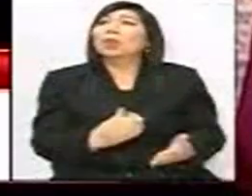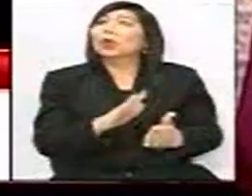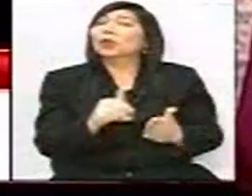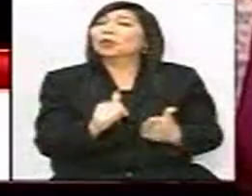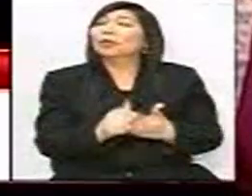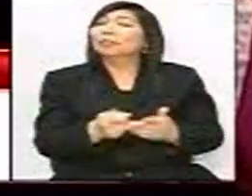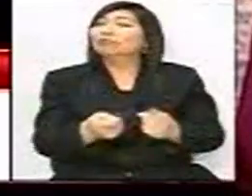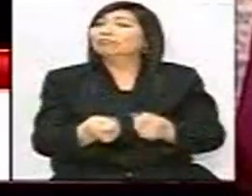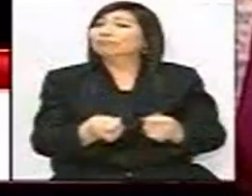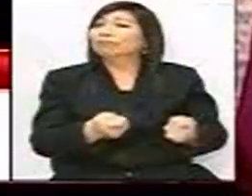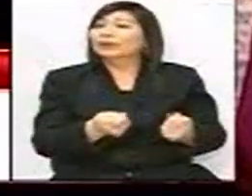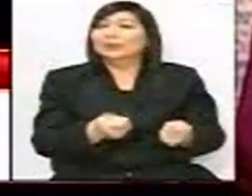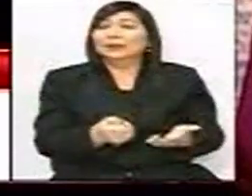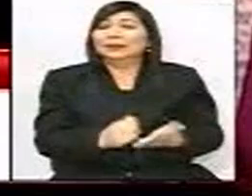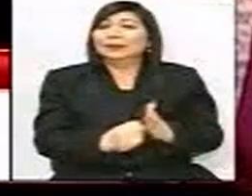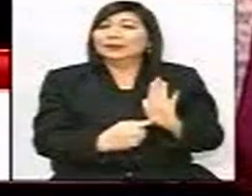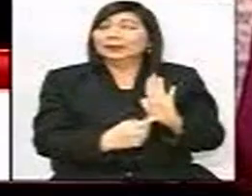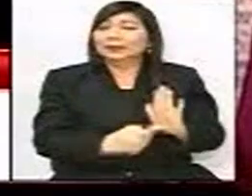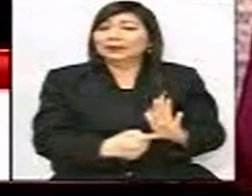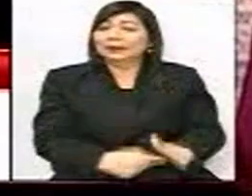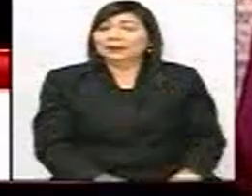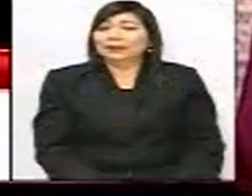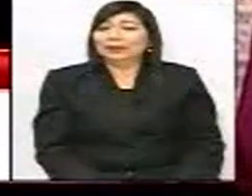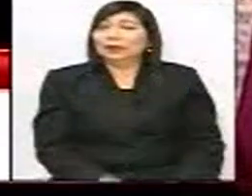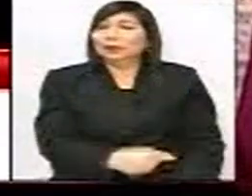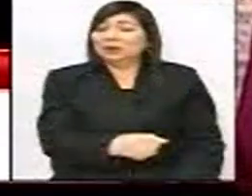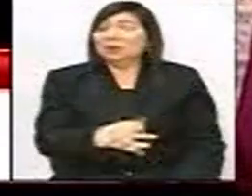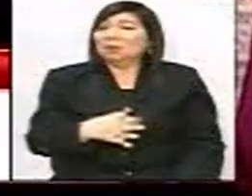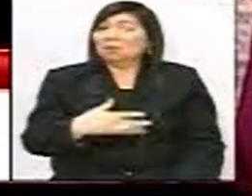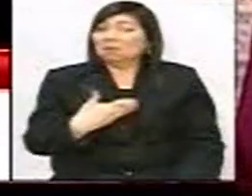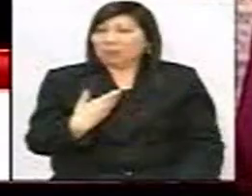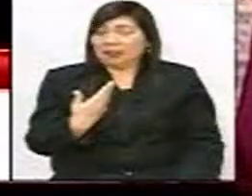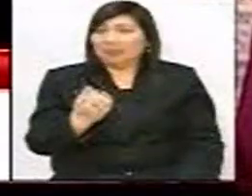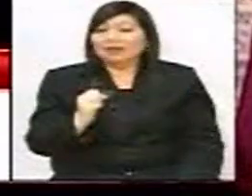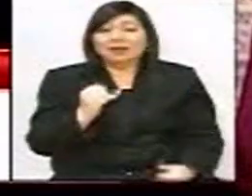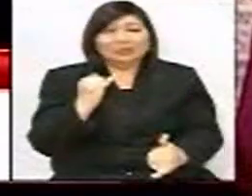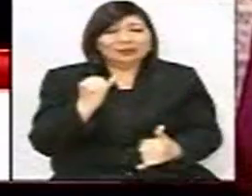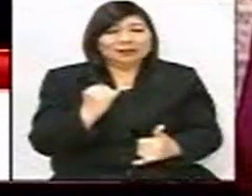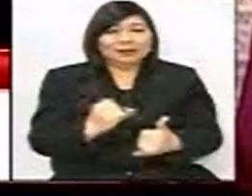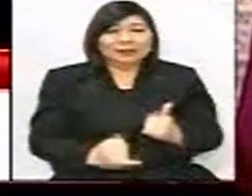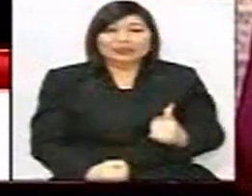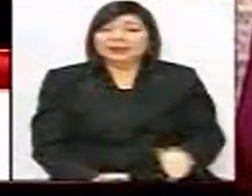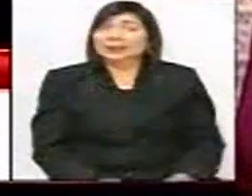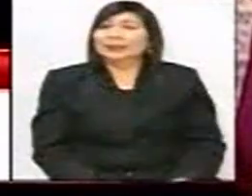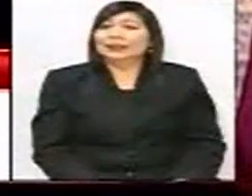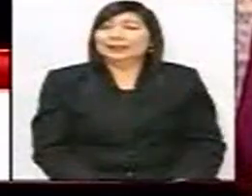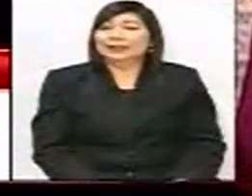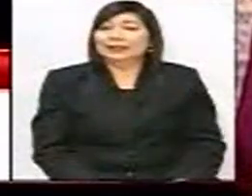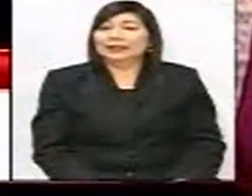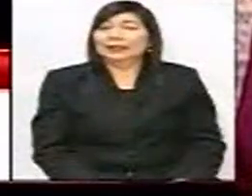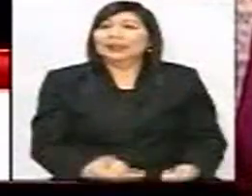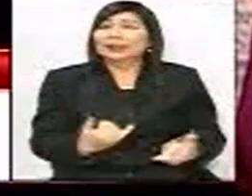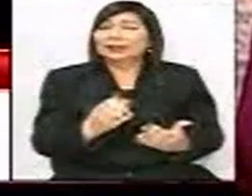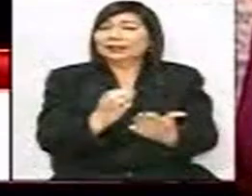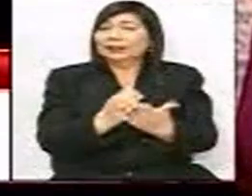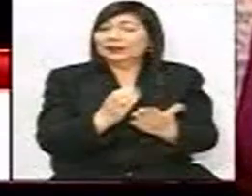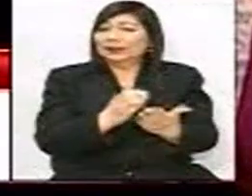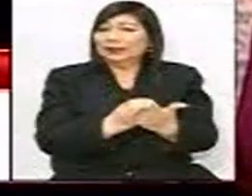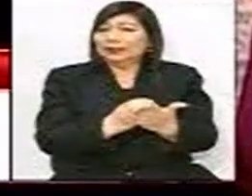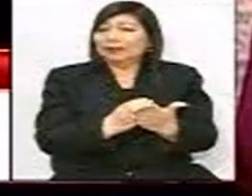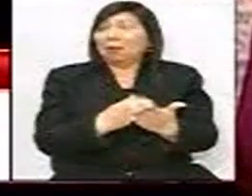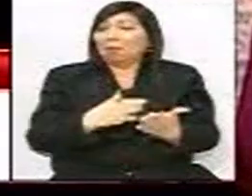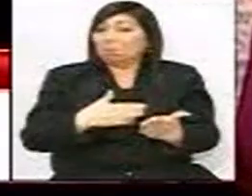las irregularidades que se han presentado, usted puede dar por terminado unilateralmente ese contrato.